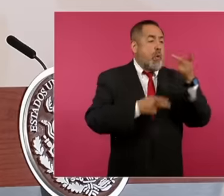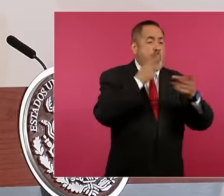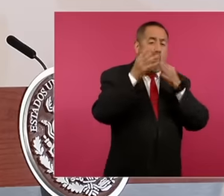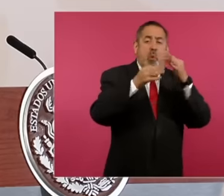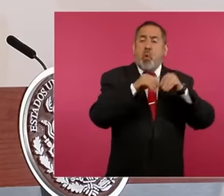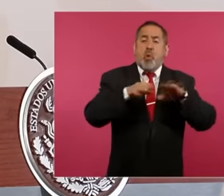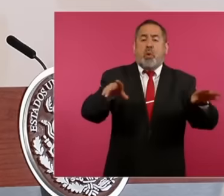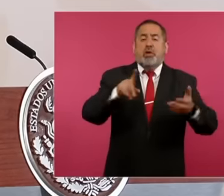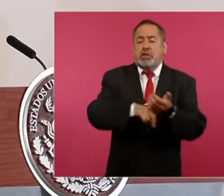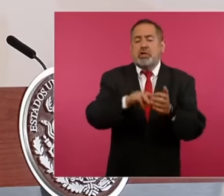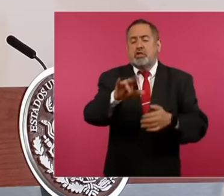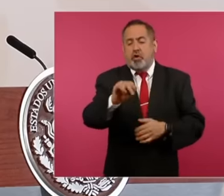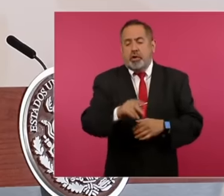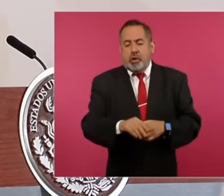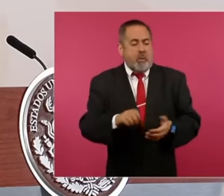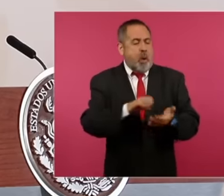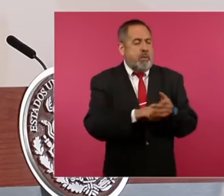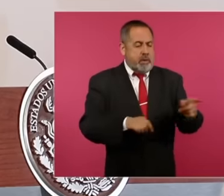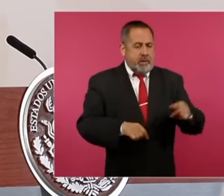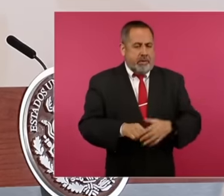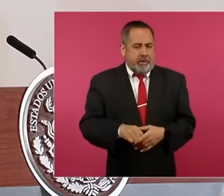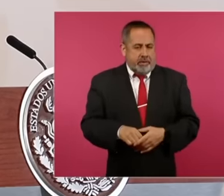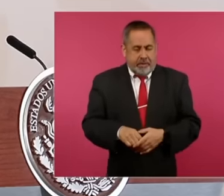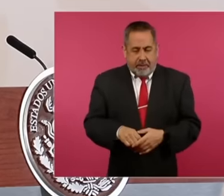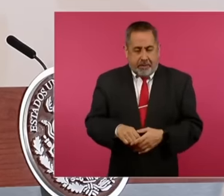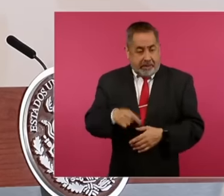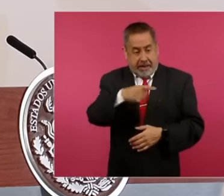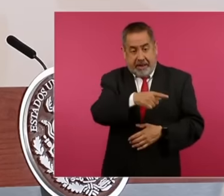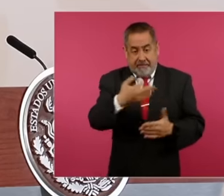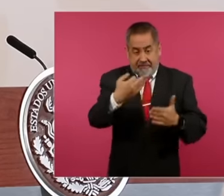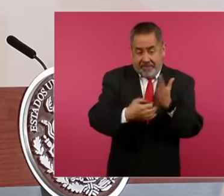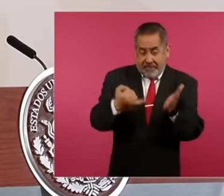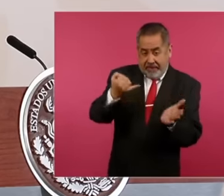de la falta de pago de impuestos